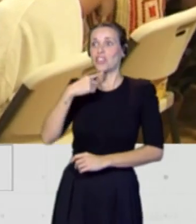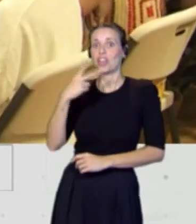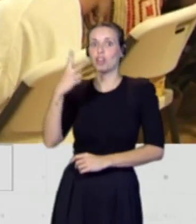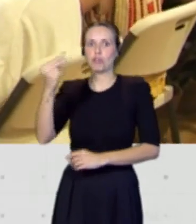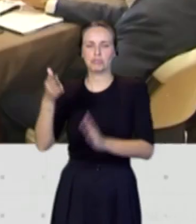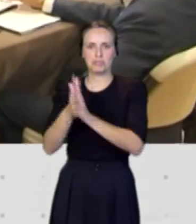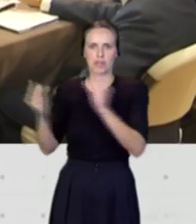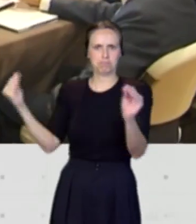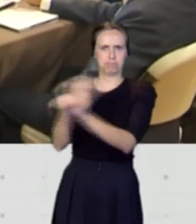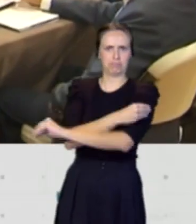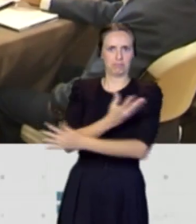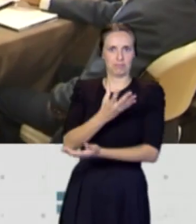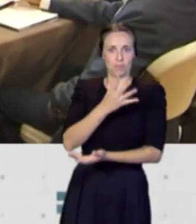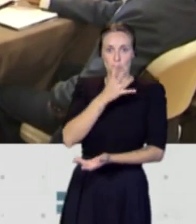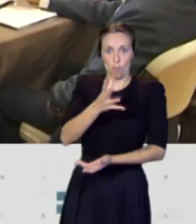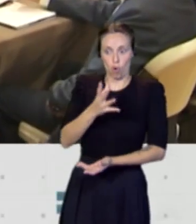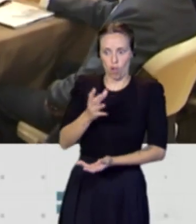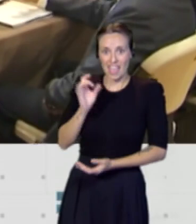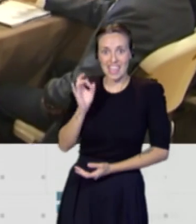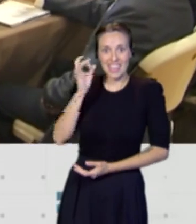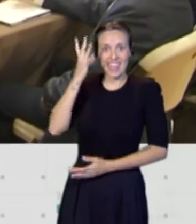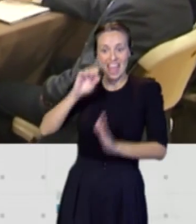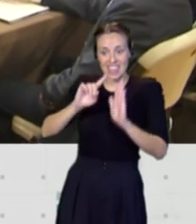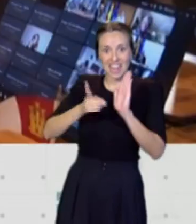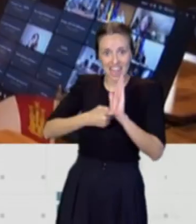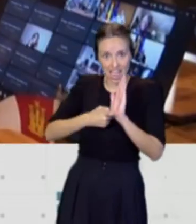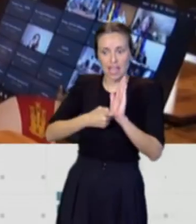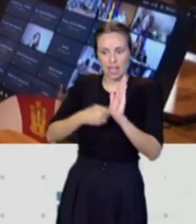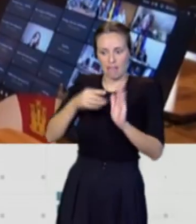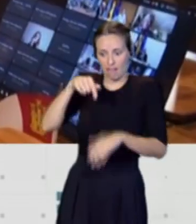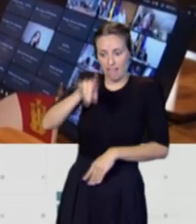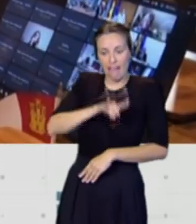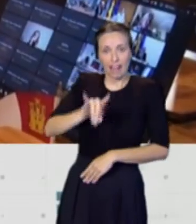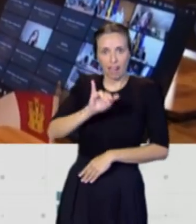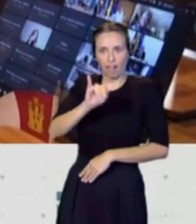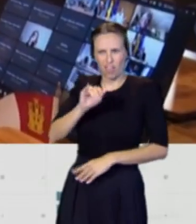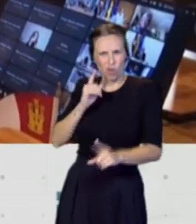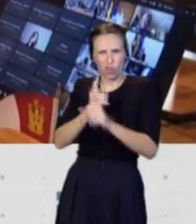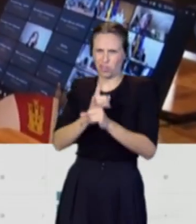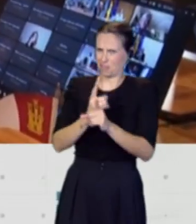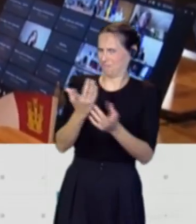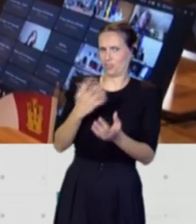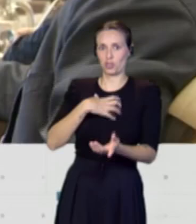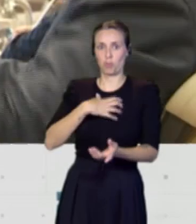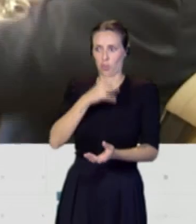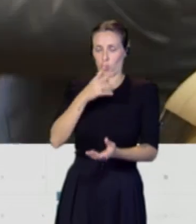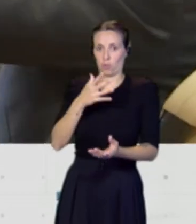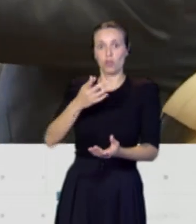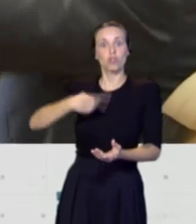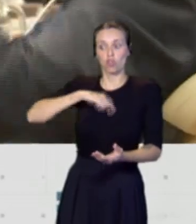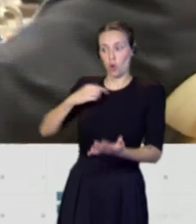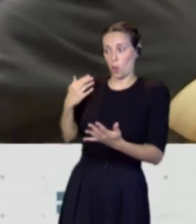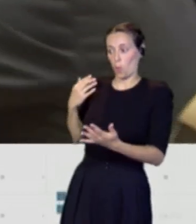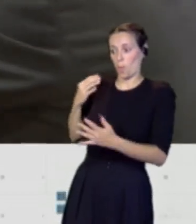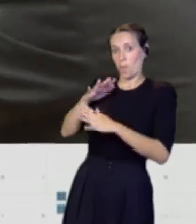insoportable, negarle el apoyo a una iniciativa legislativa oportuna y necesaria, además congruente con lo que hemos hecho en